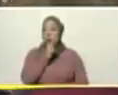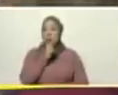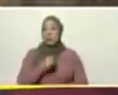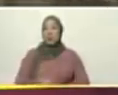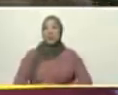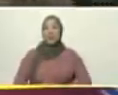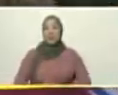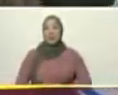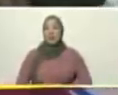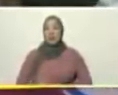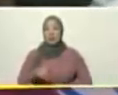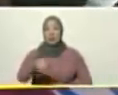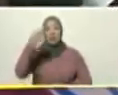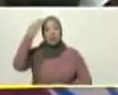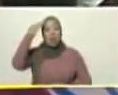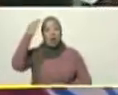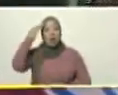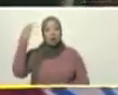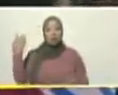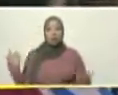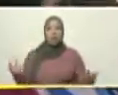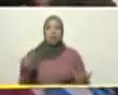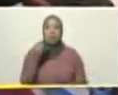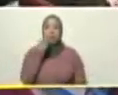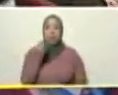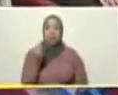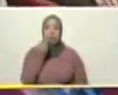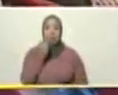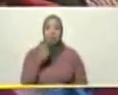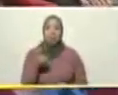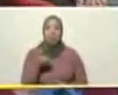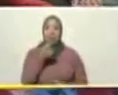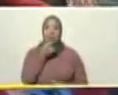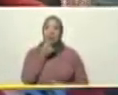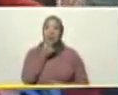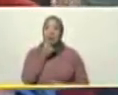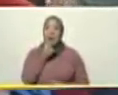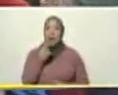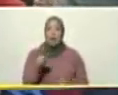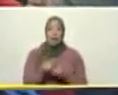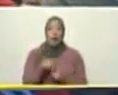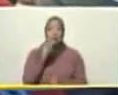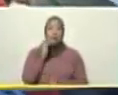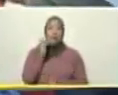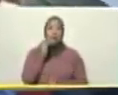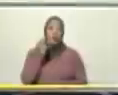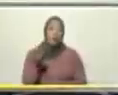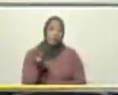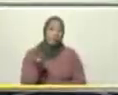diría? Usted que sabe en inglés, bobolongo. No tiene traducción.